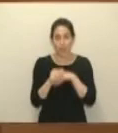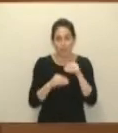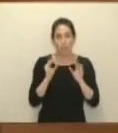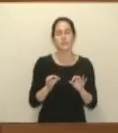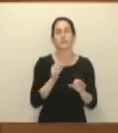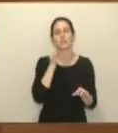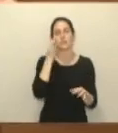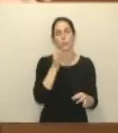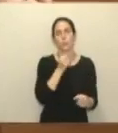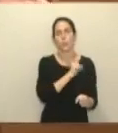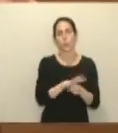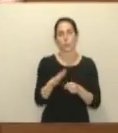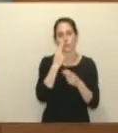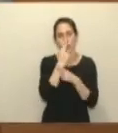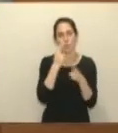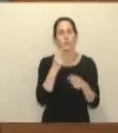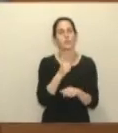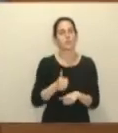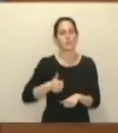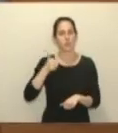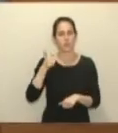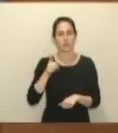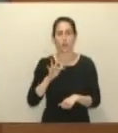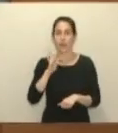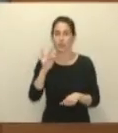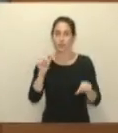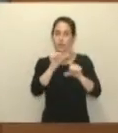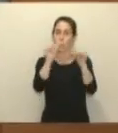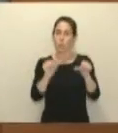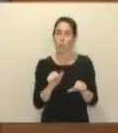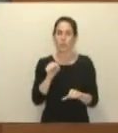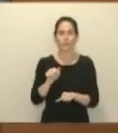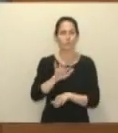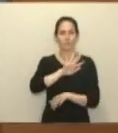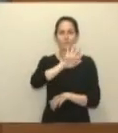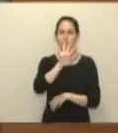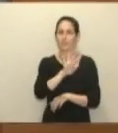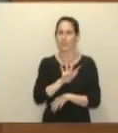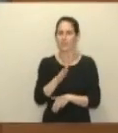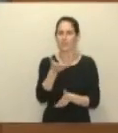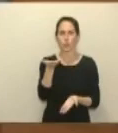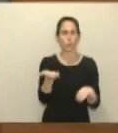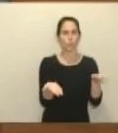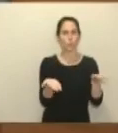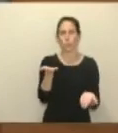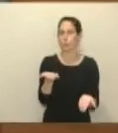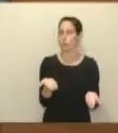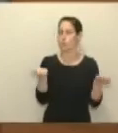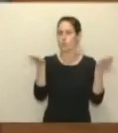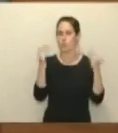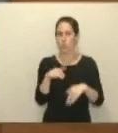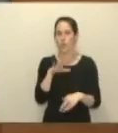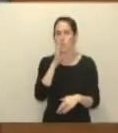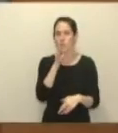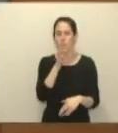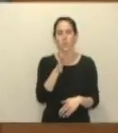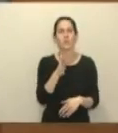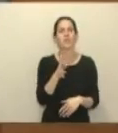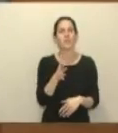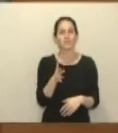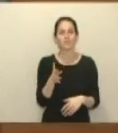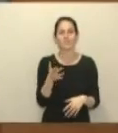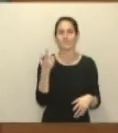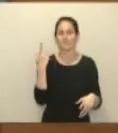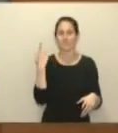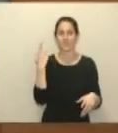pública. Y, además, este modelo nos parece que ha resultado injusto. Injusto porque ha provocado importantes